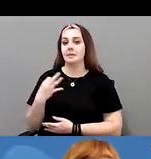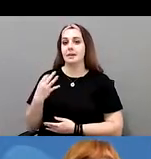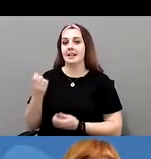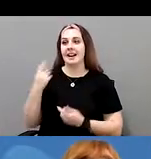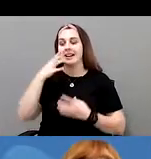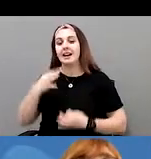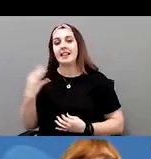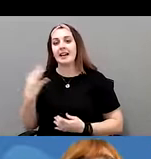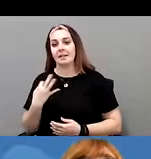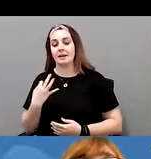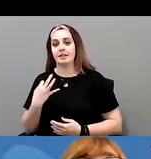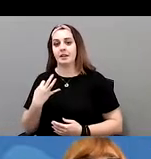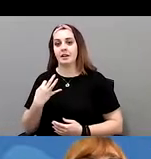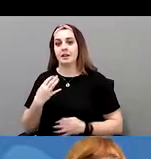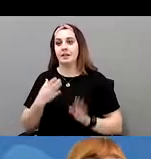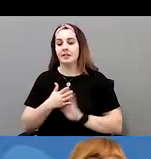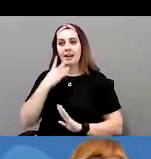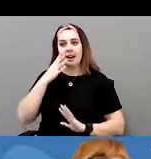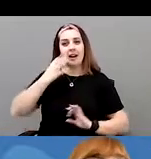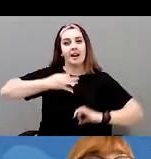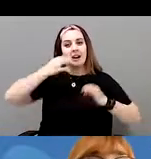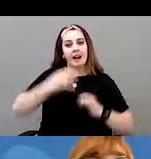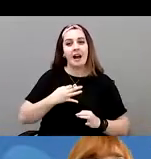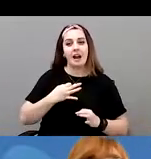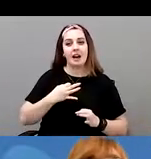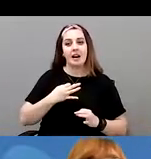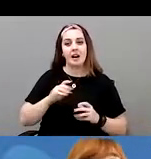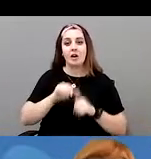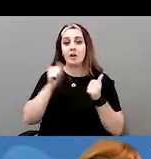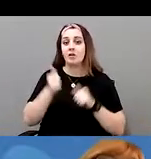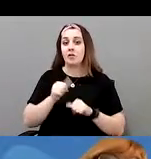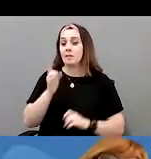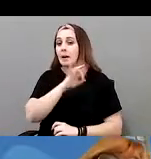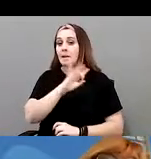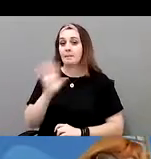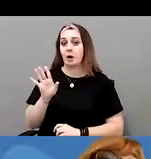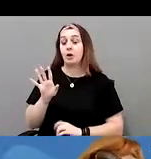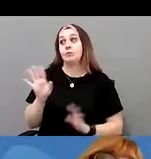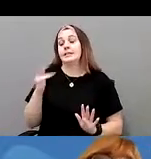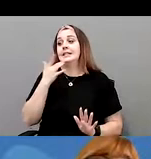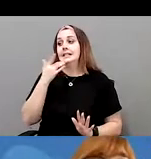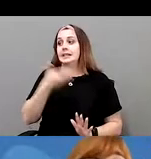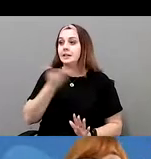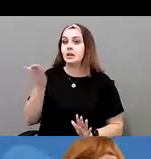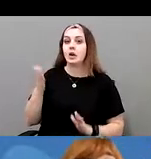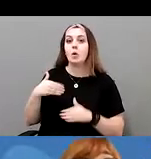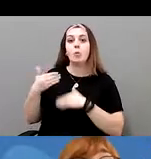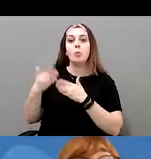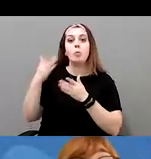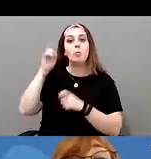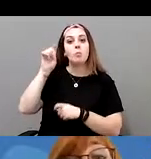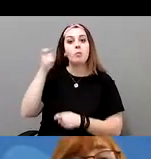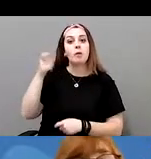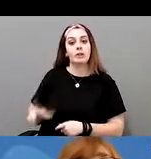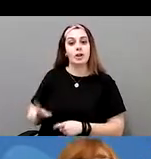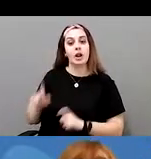práctica? ¿Sería realmente la mejor de las opciones? Claro, siempre y cuando el resto de los profesionales de